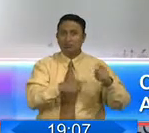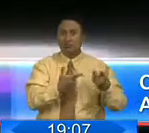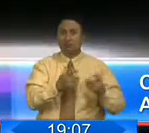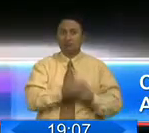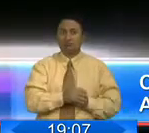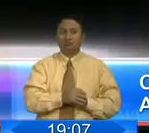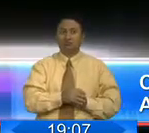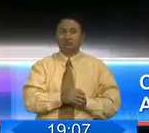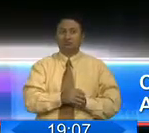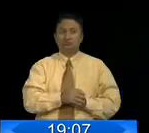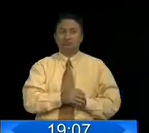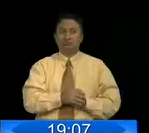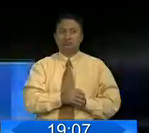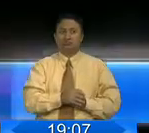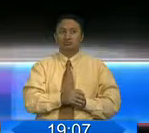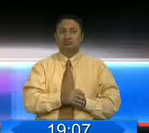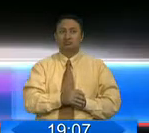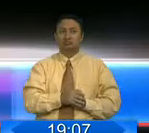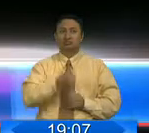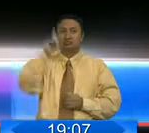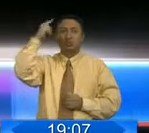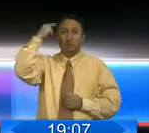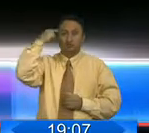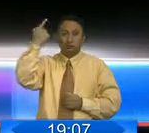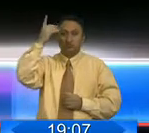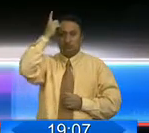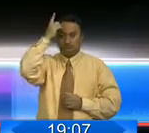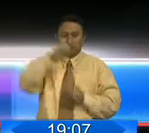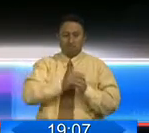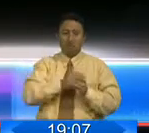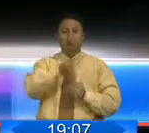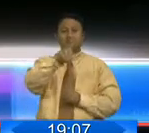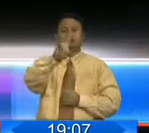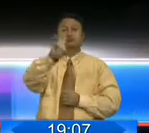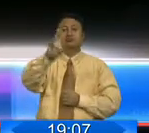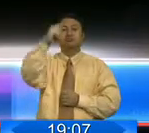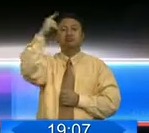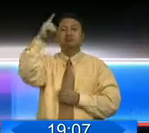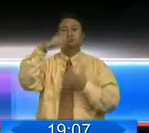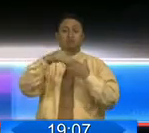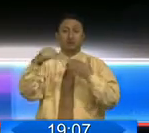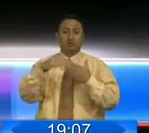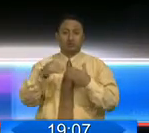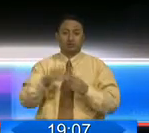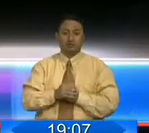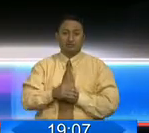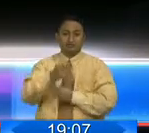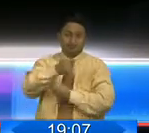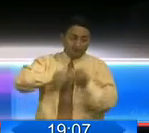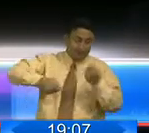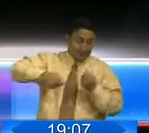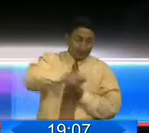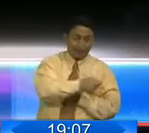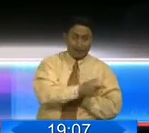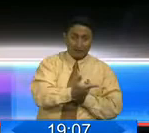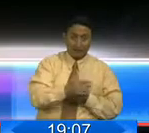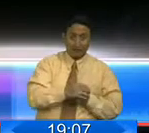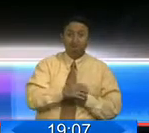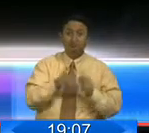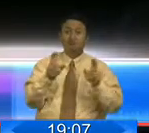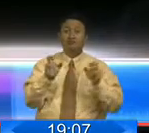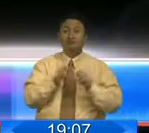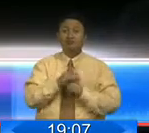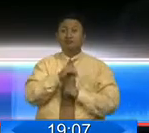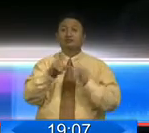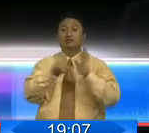toda vez que el gobierno pues nos adeuda más de 37 millones en transferencias sobre lo que tiene que ver a la